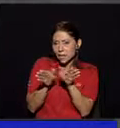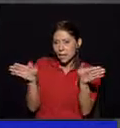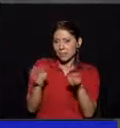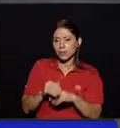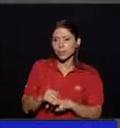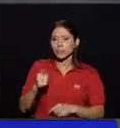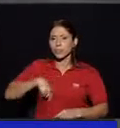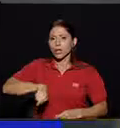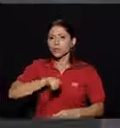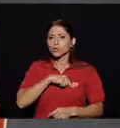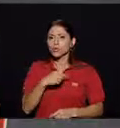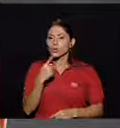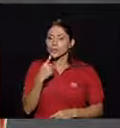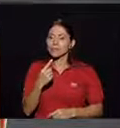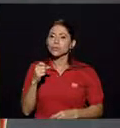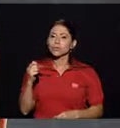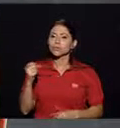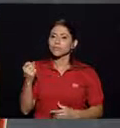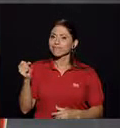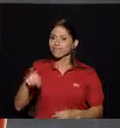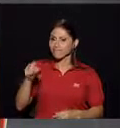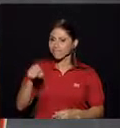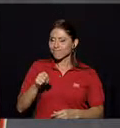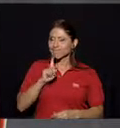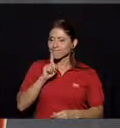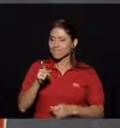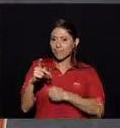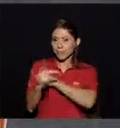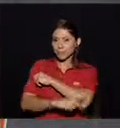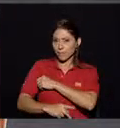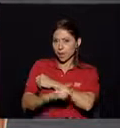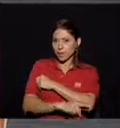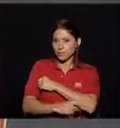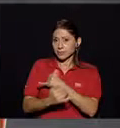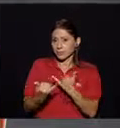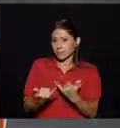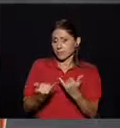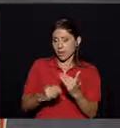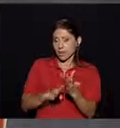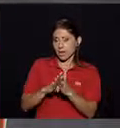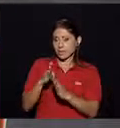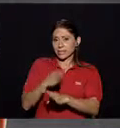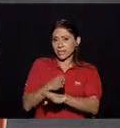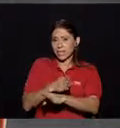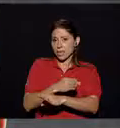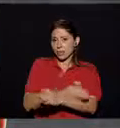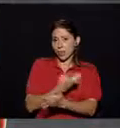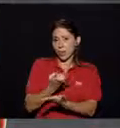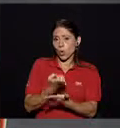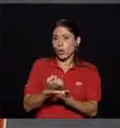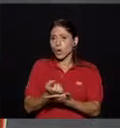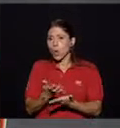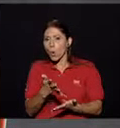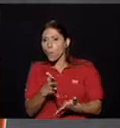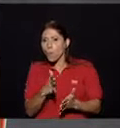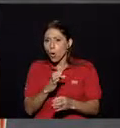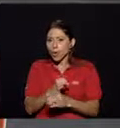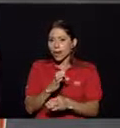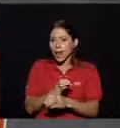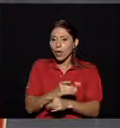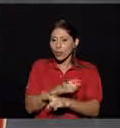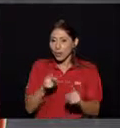el sentido de que nosotros decimos de que efectivamente el país está teniendo un crecimiento económico moderado,